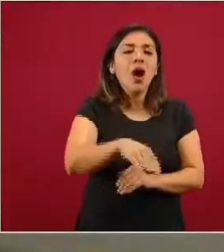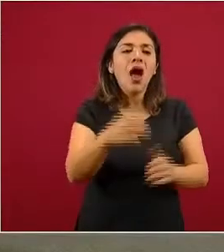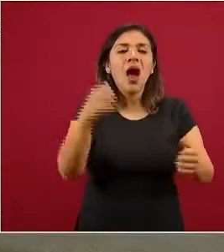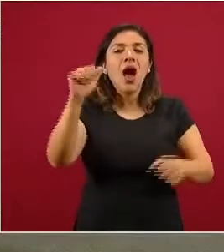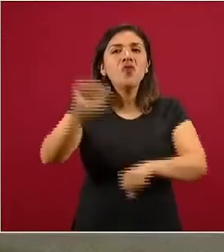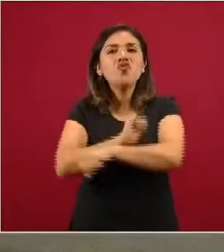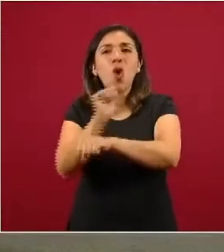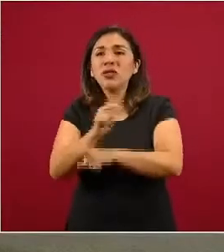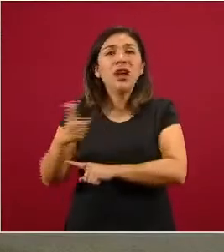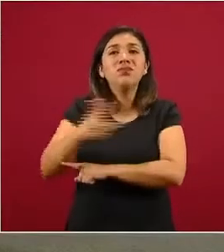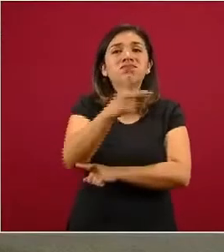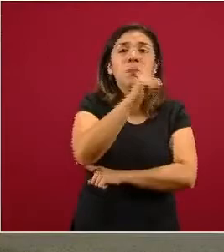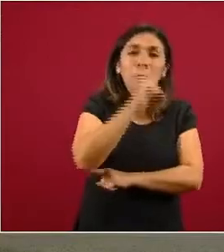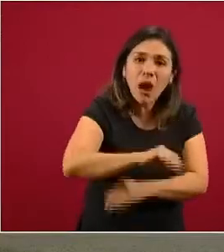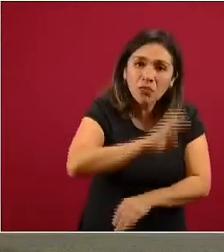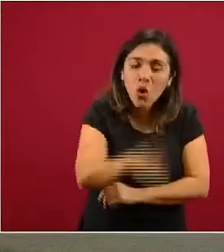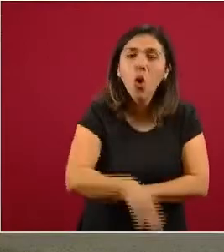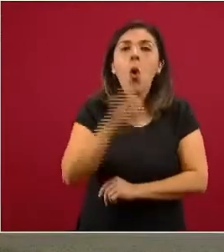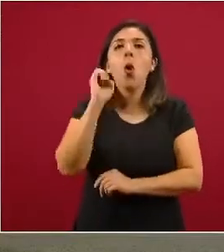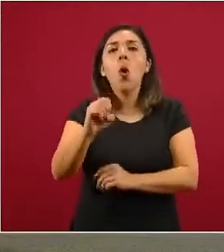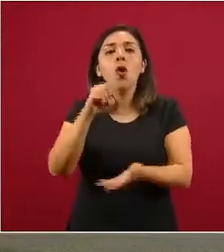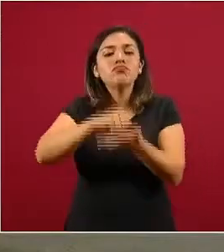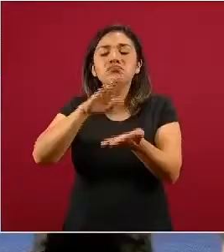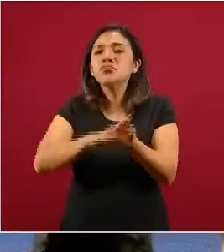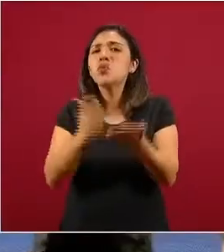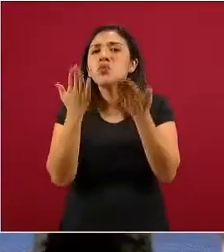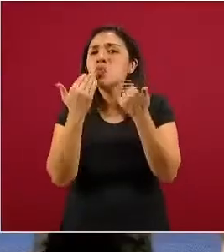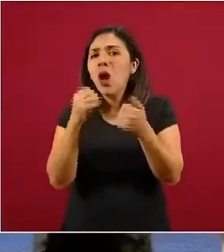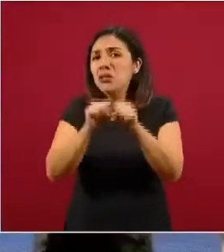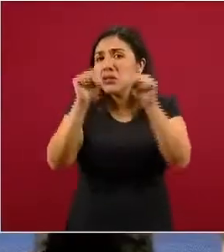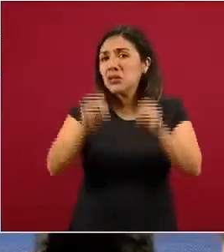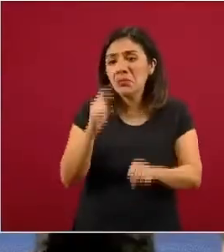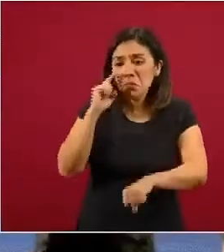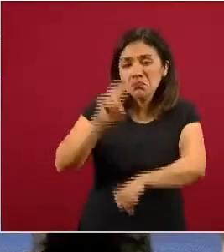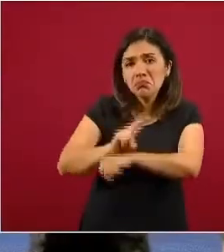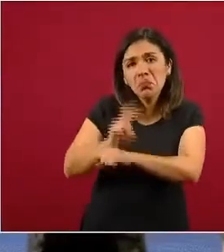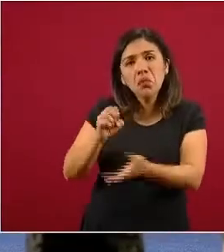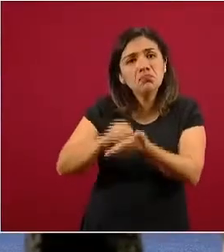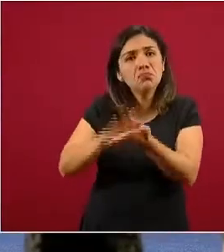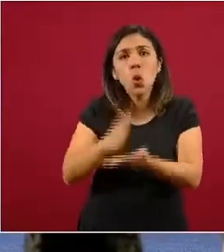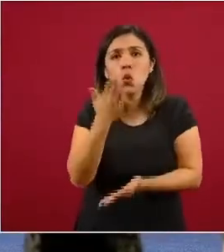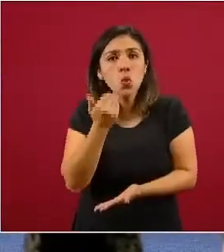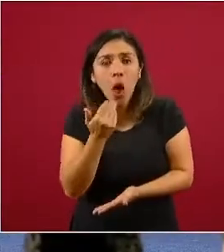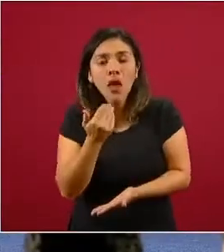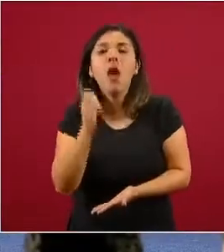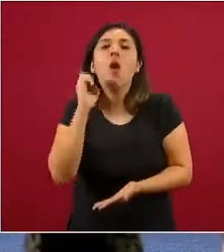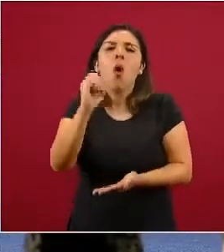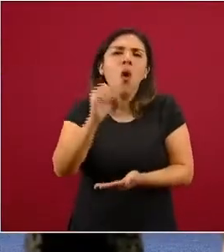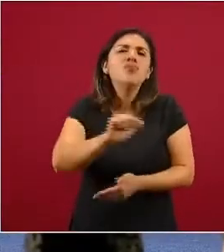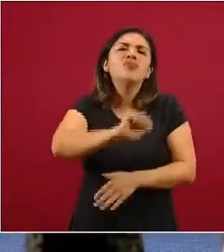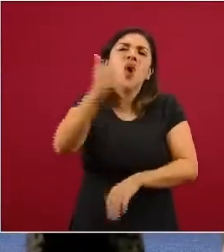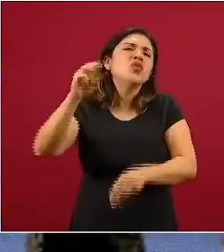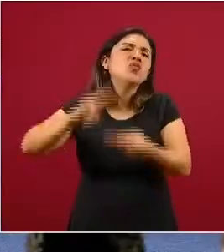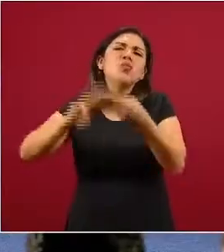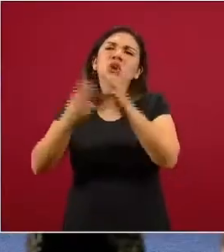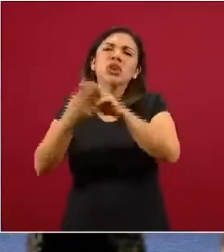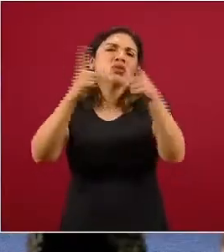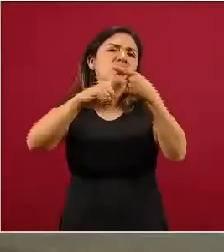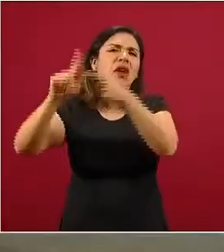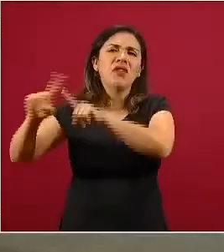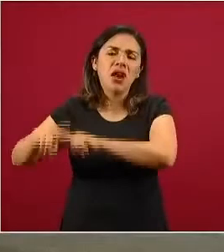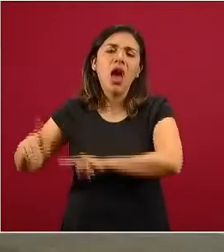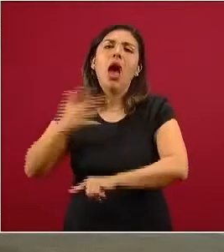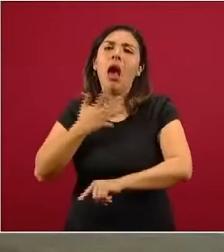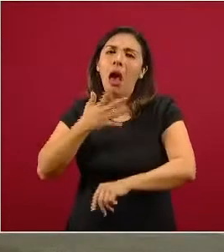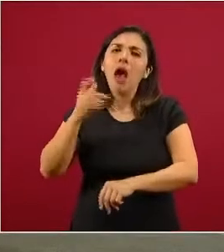son los mismos números de las gráficas previas, y lo que se ha registrado en la plataforma del sistema de vigilancia. En el CISVER,